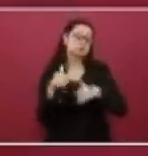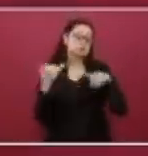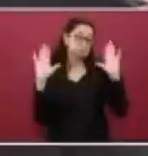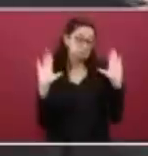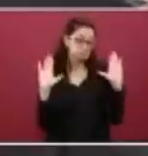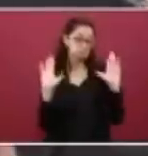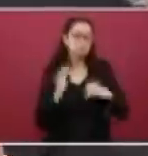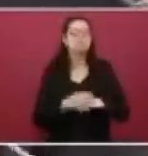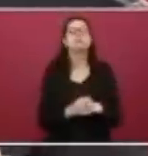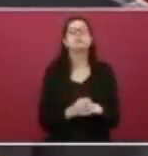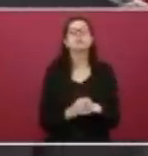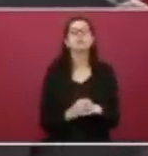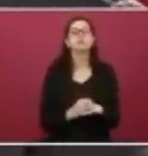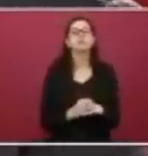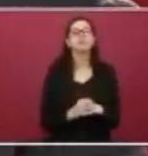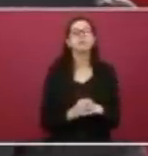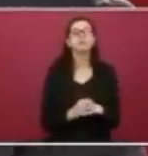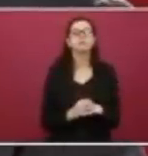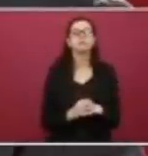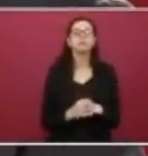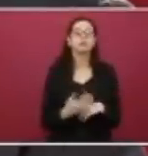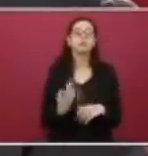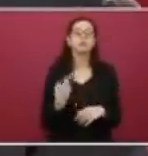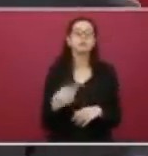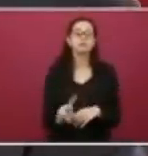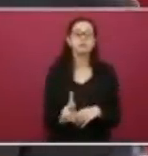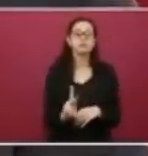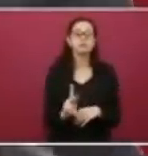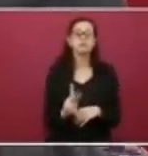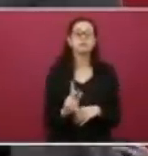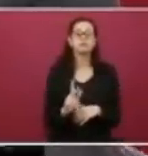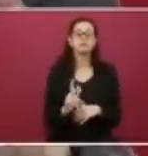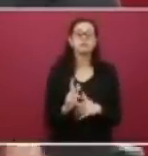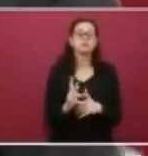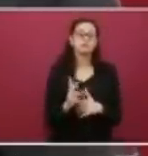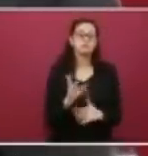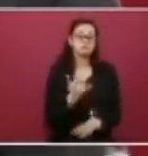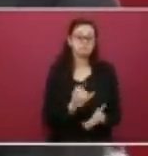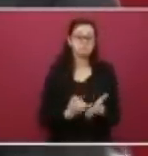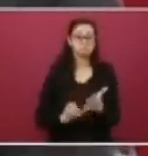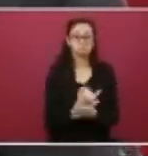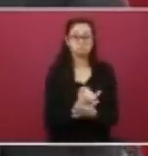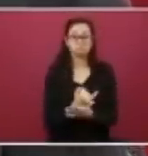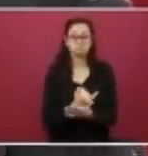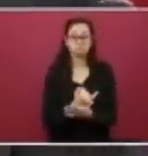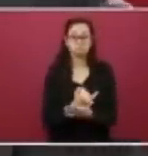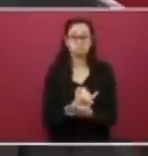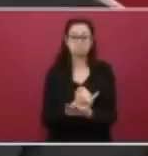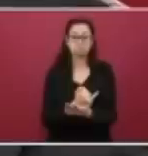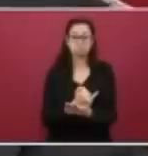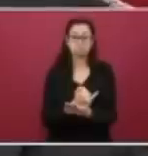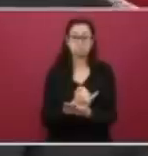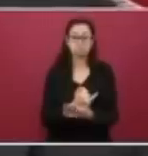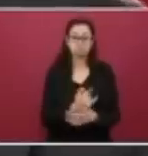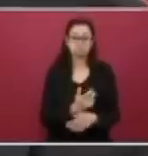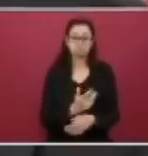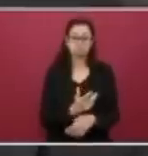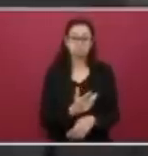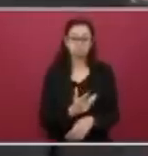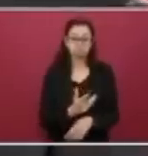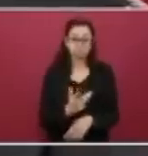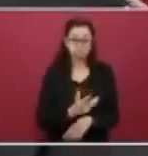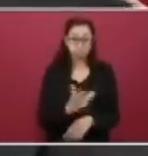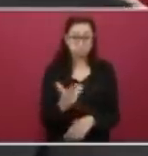las las medidas tomadas y y lo que se ha establecido en ese